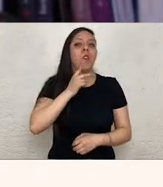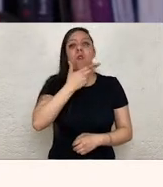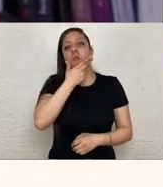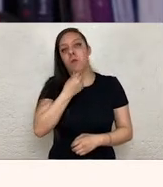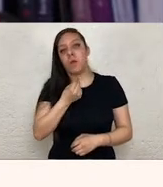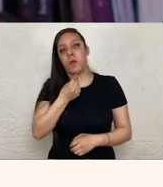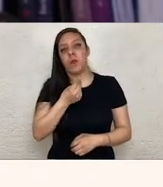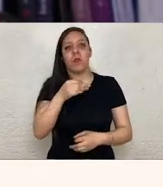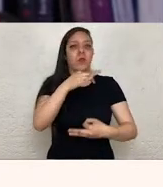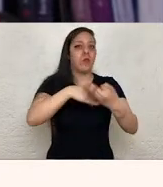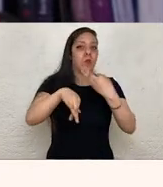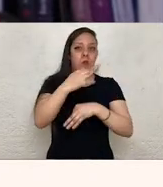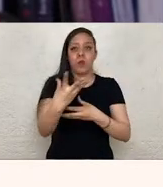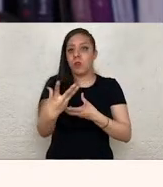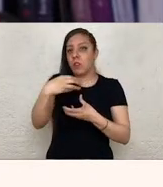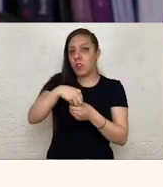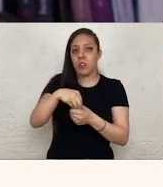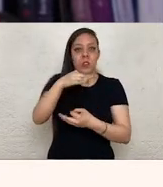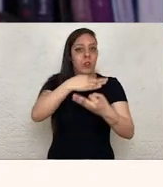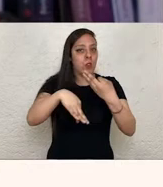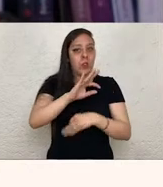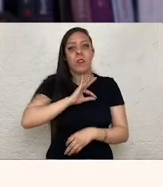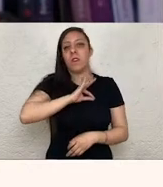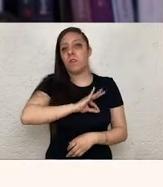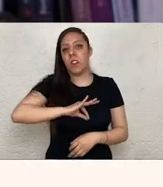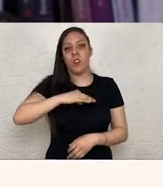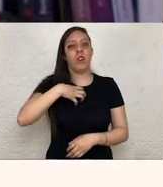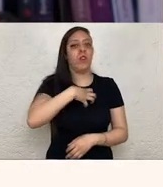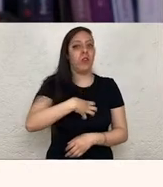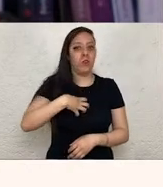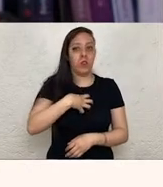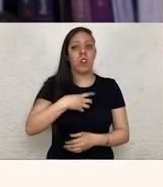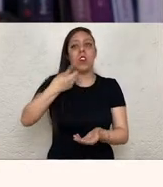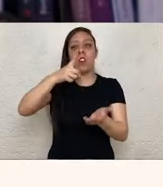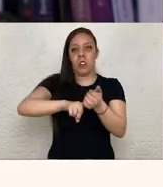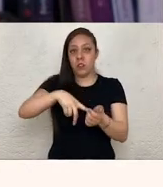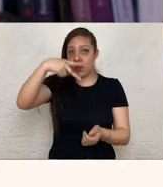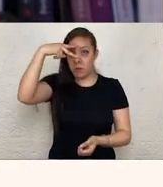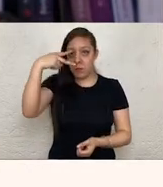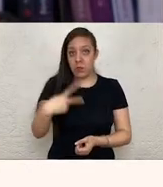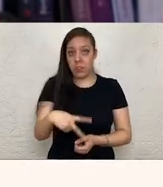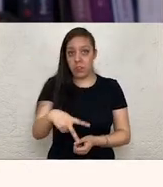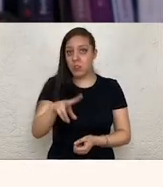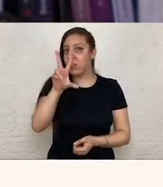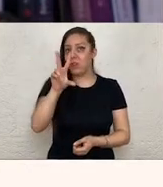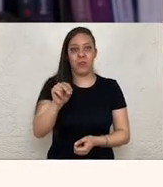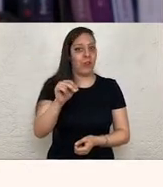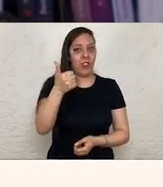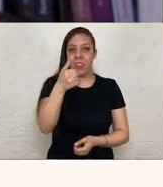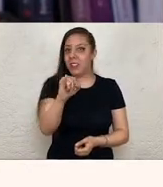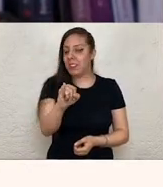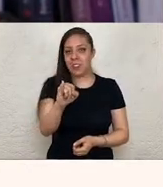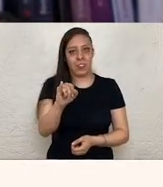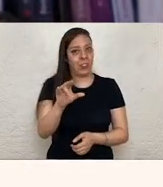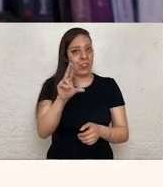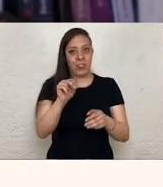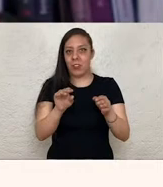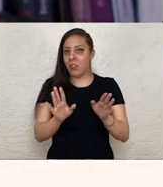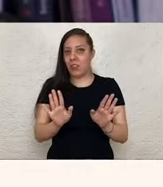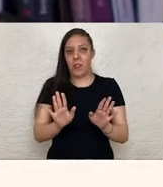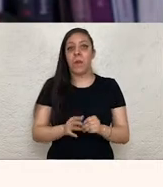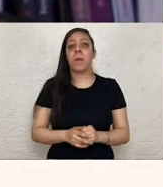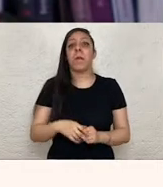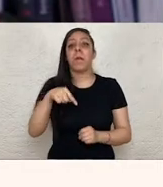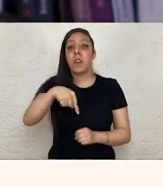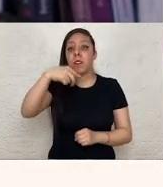y todas, y que todos estamos integrados y que todos estamos felices y contentos de la nación mexicana. Pues no, eso no